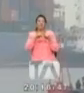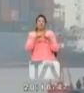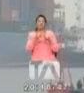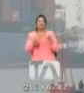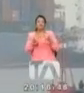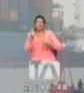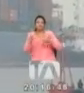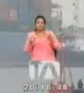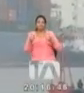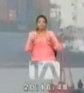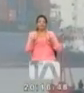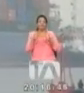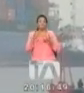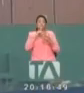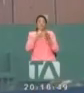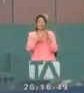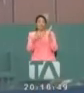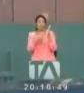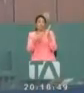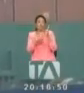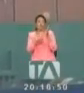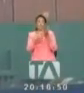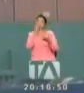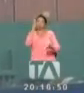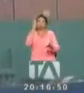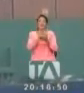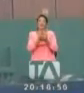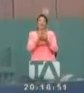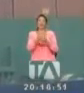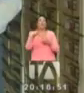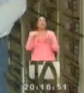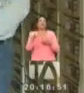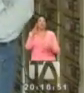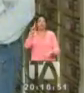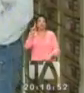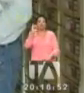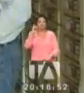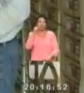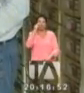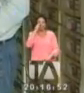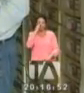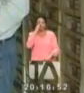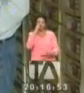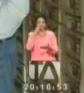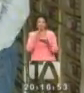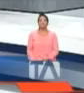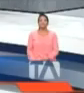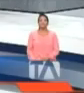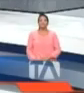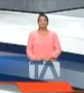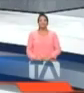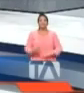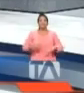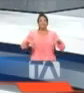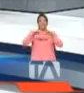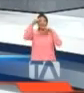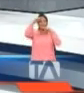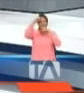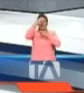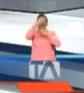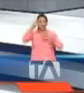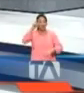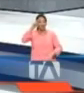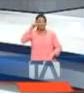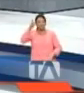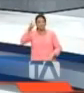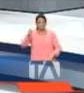La eliminación total de las salvaguardias será el 1 de junio. Joana Ramos, 24 horas. Más noticias, el fiscal